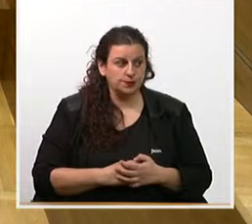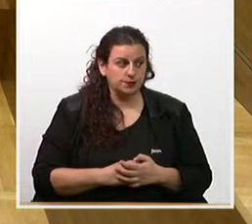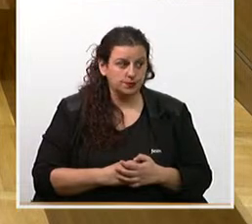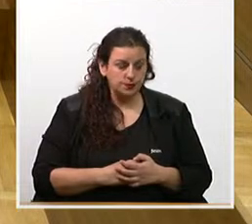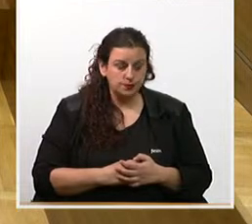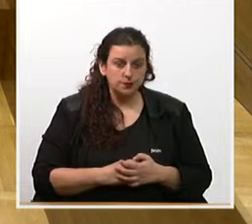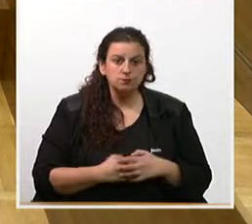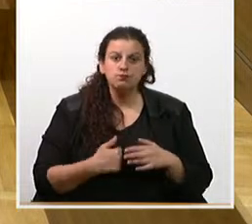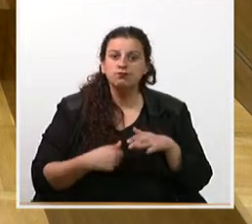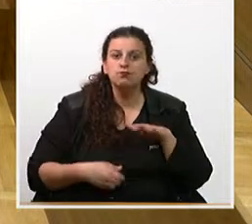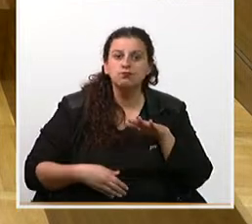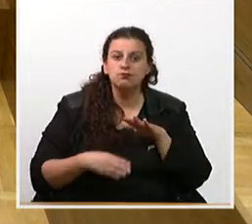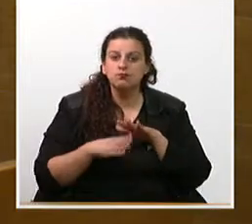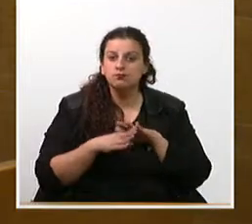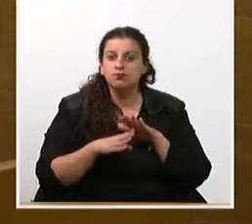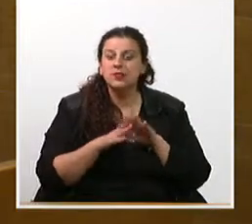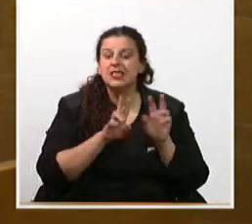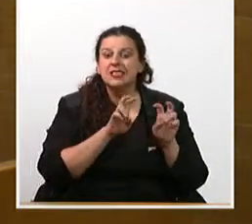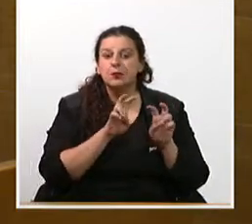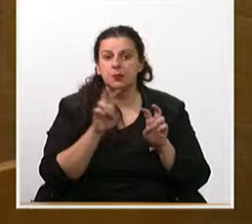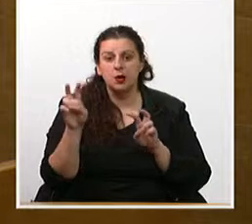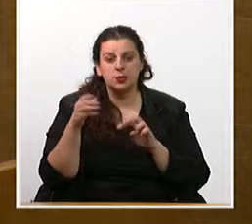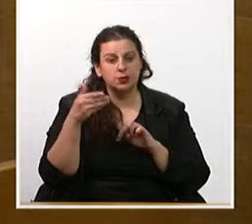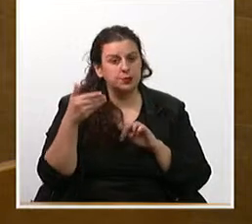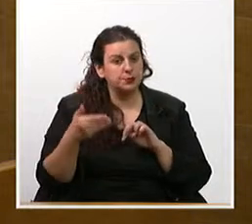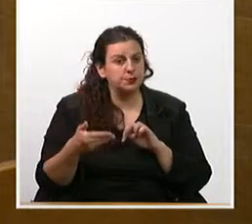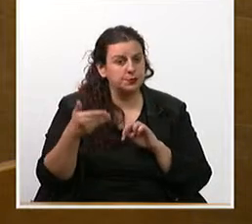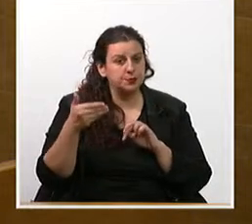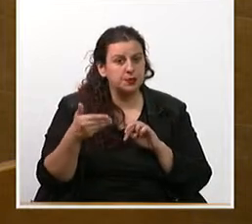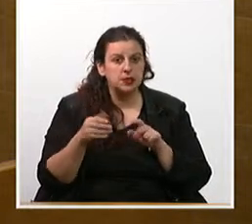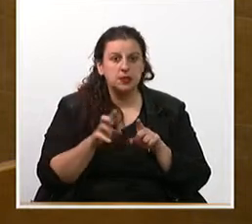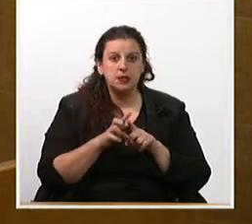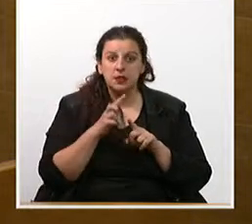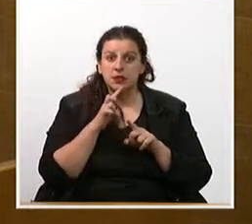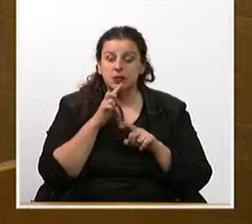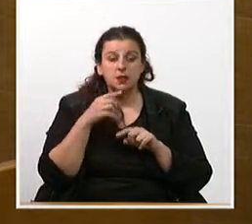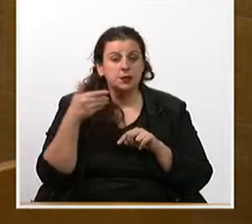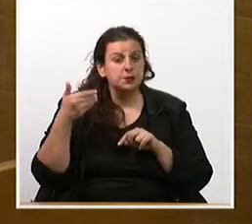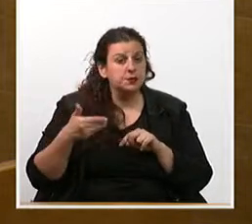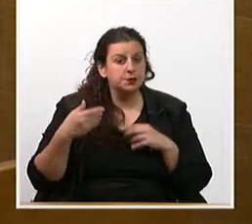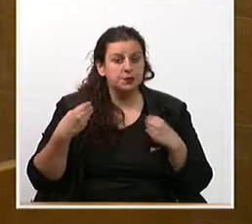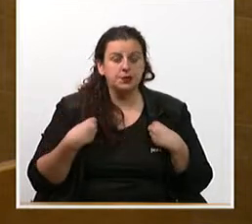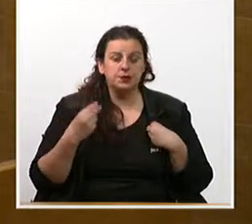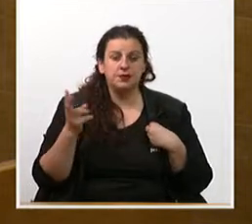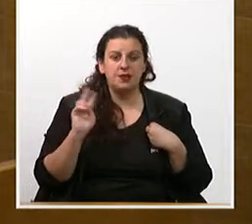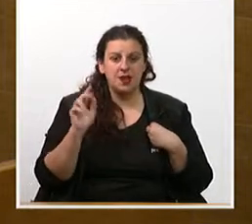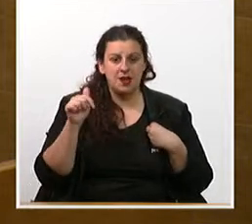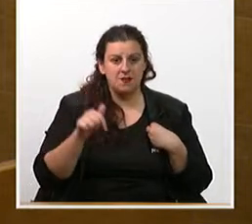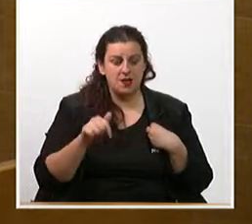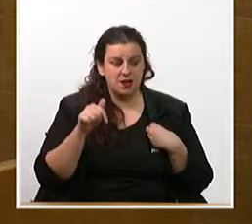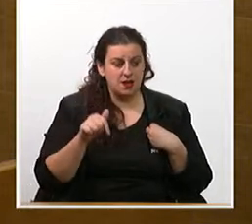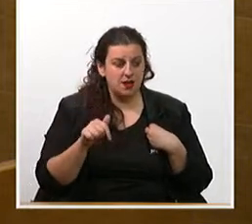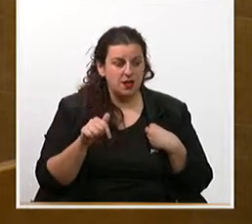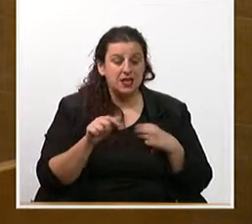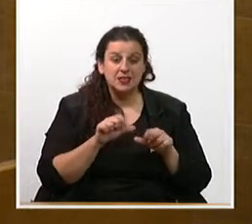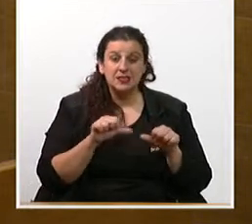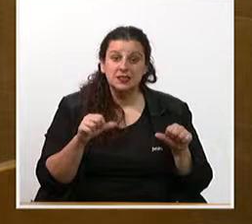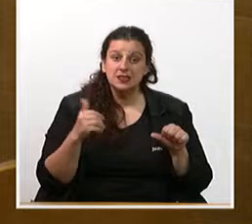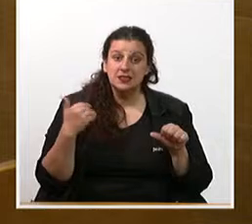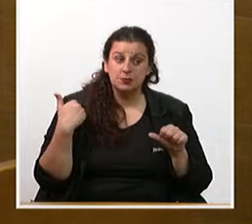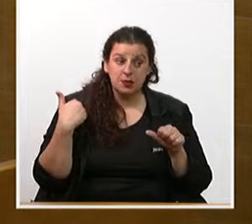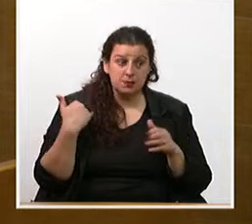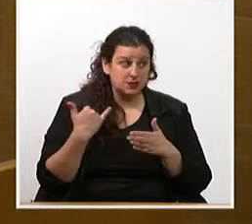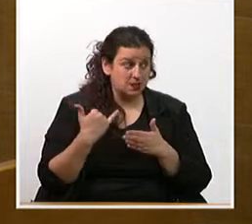seguiré con otro tema fundamental como digo y vital para la Vega Baja la semana pasada pudimos